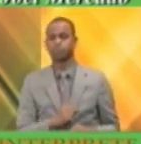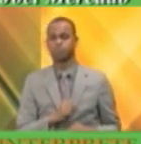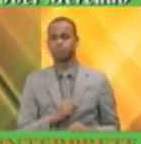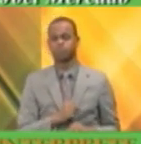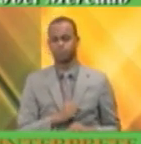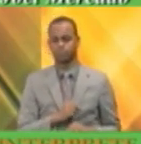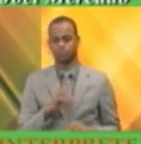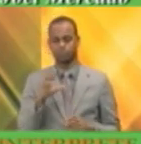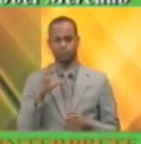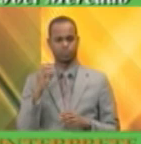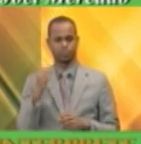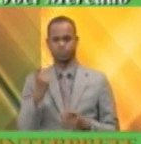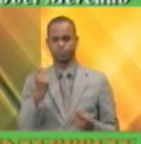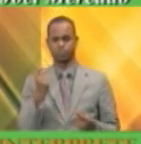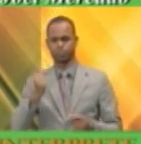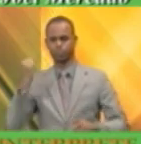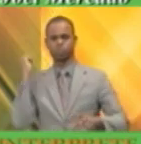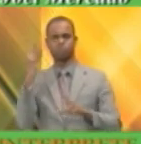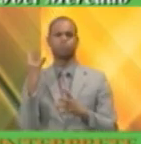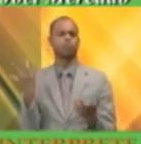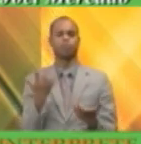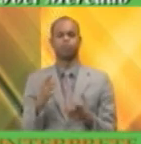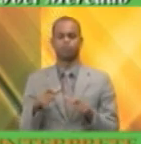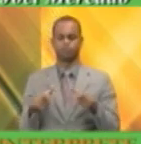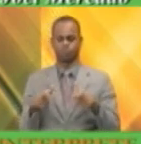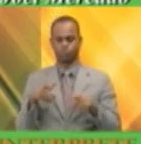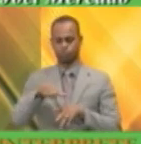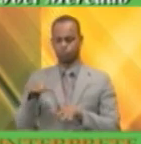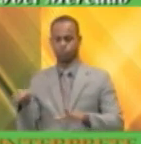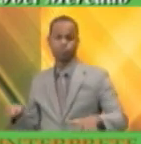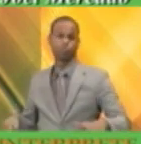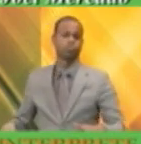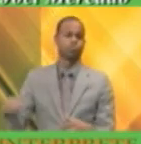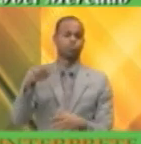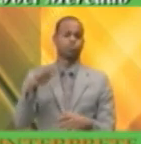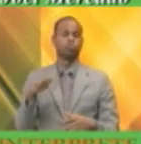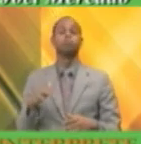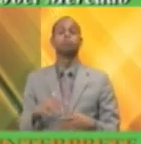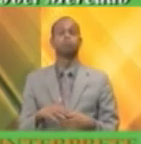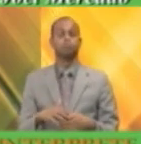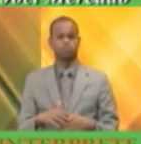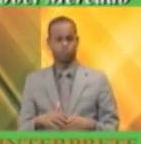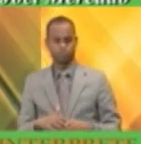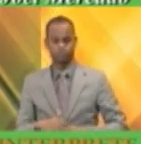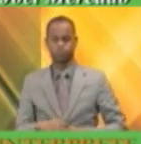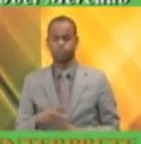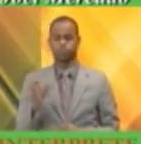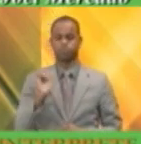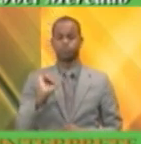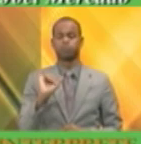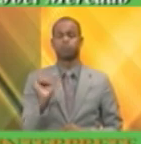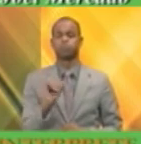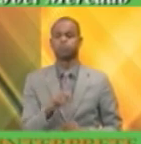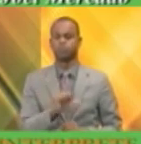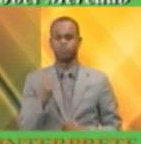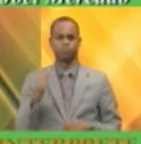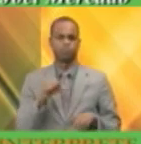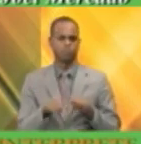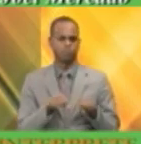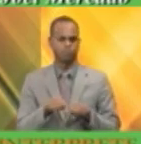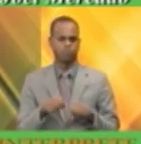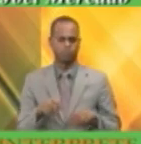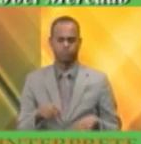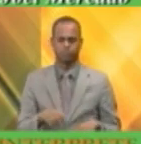en lanzamiento de jabalina y disco, también. Y el ciclista, como le dijo Eladio,